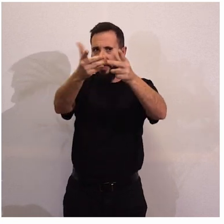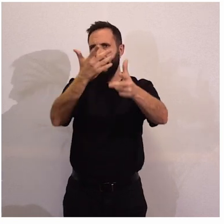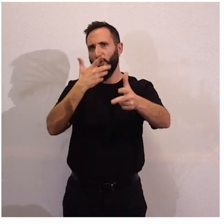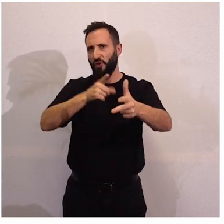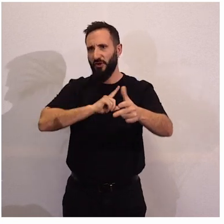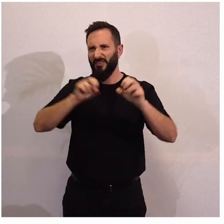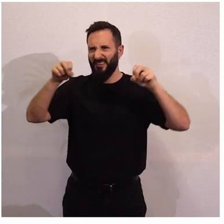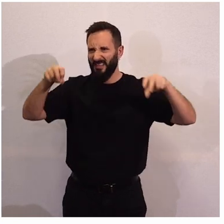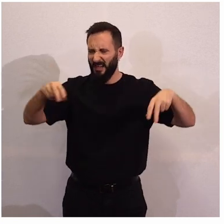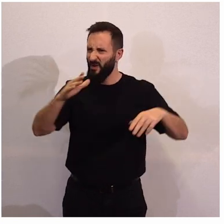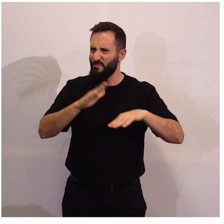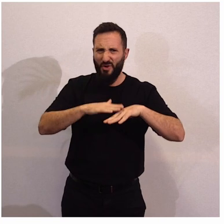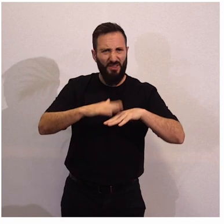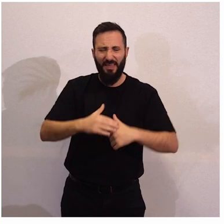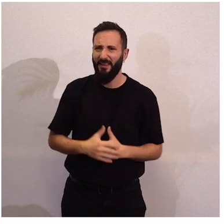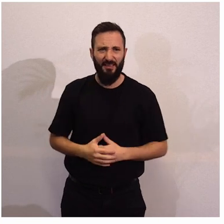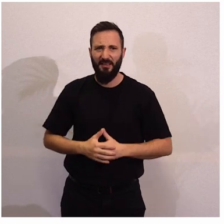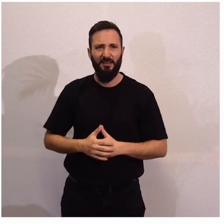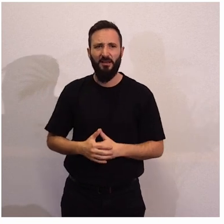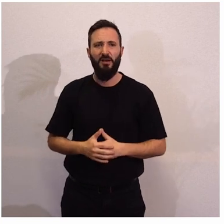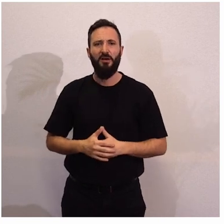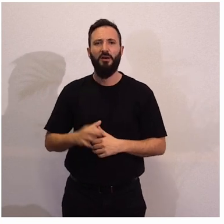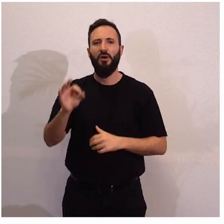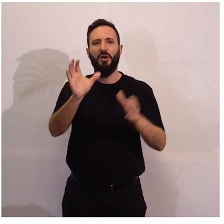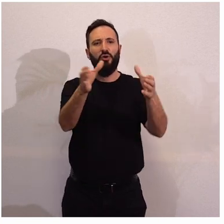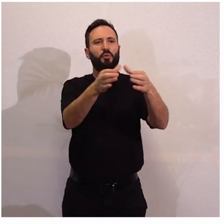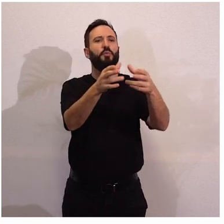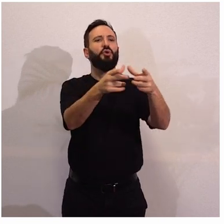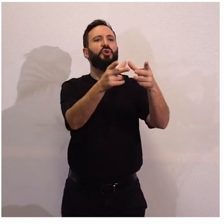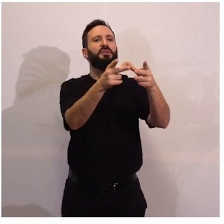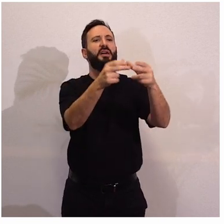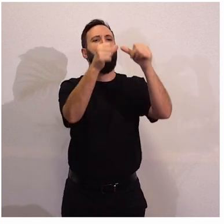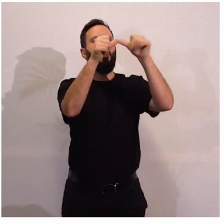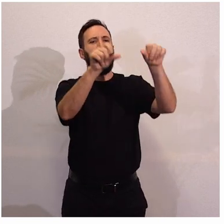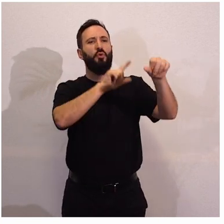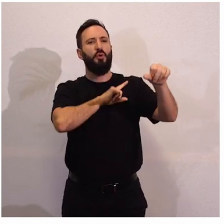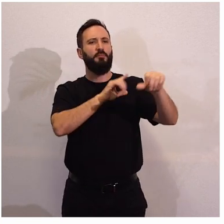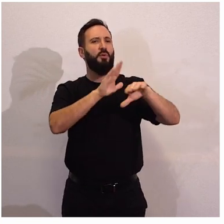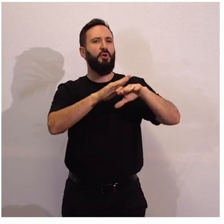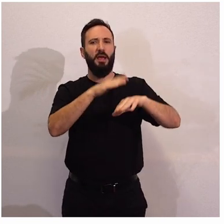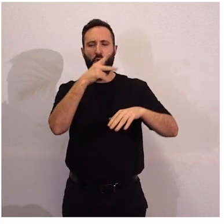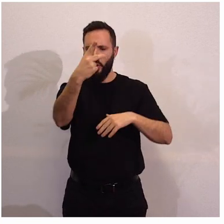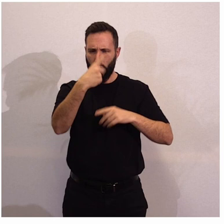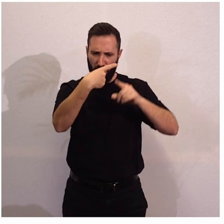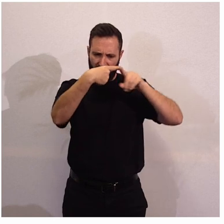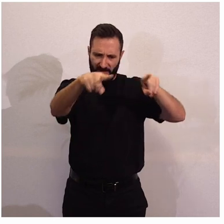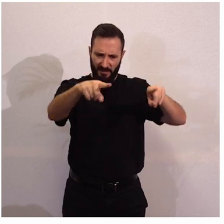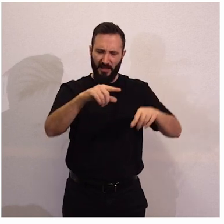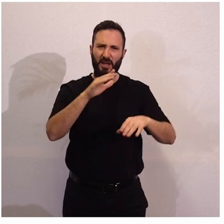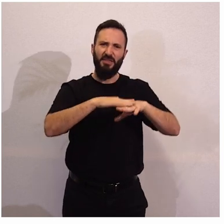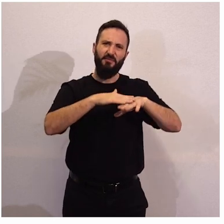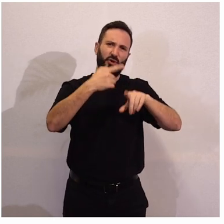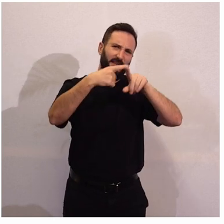juzga esa parte de la sociedad? ¿Es que somos diferentes a ellos? ¿Por qué somos